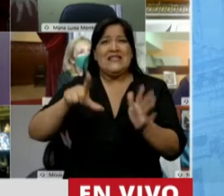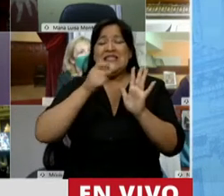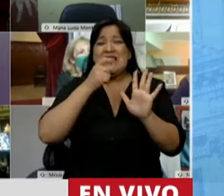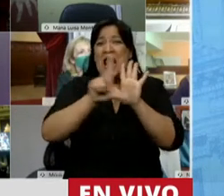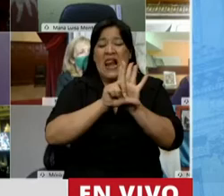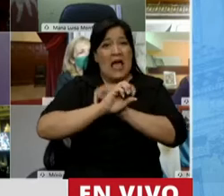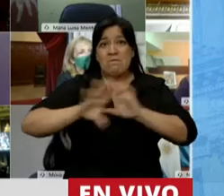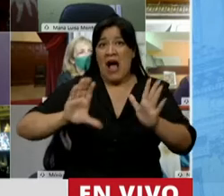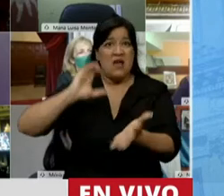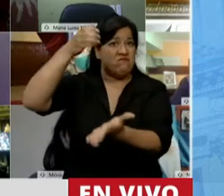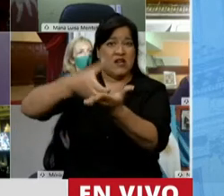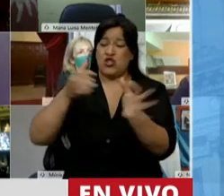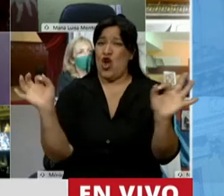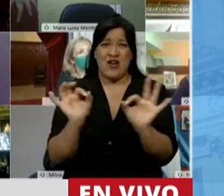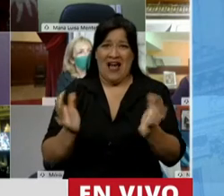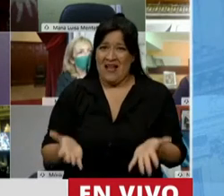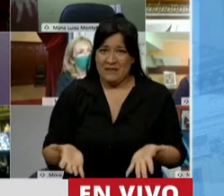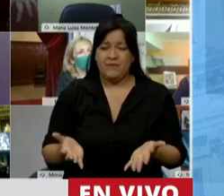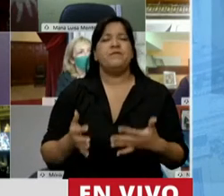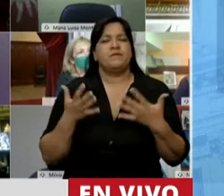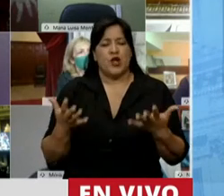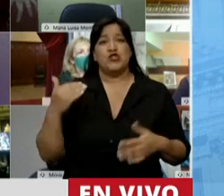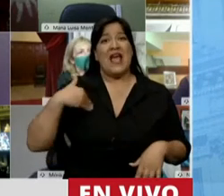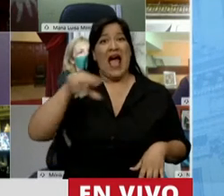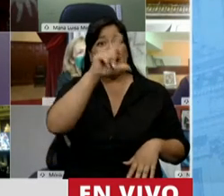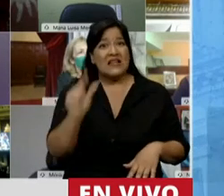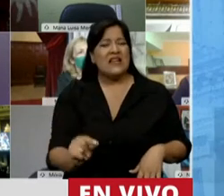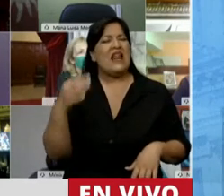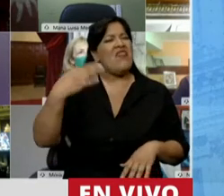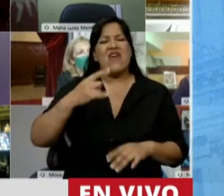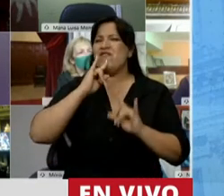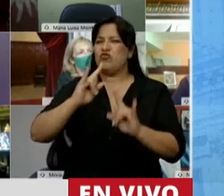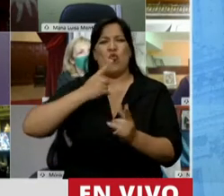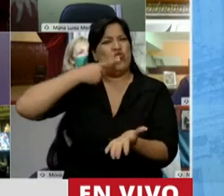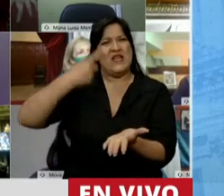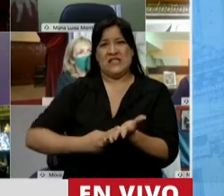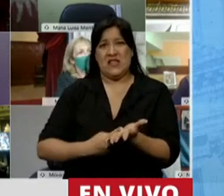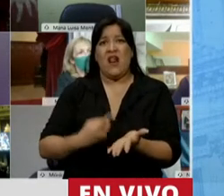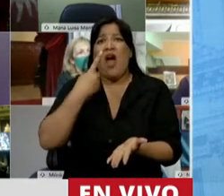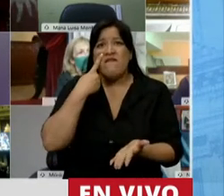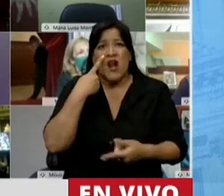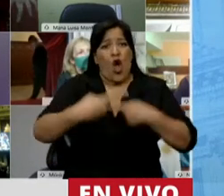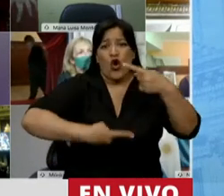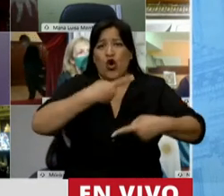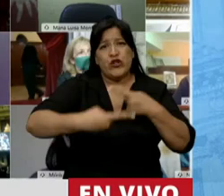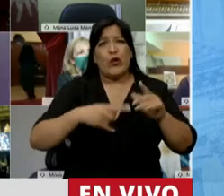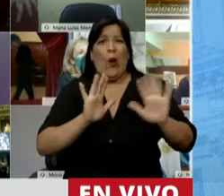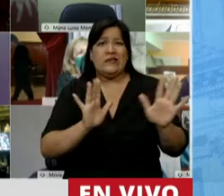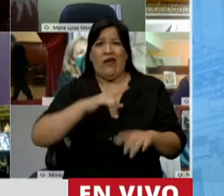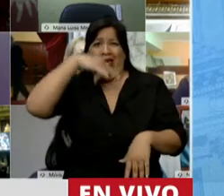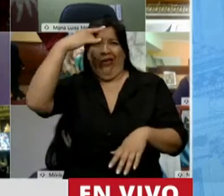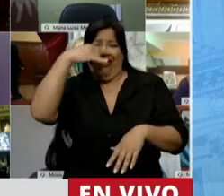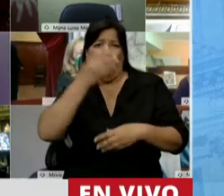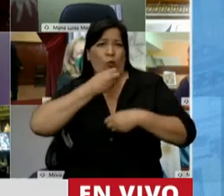leyes. La Argentina deberá decidir si sigue con la improvisación